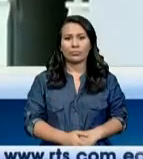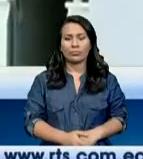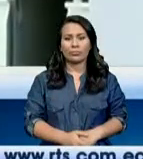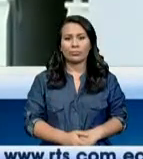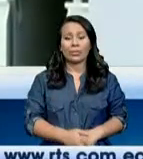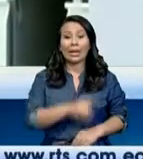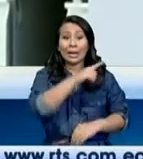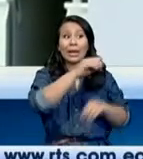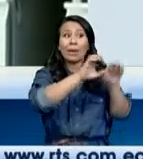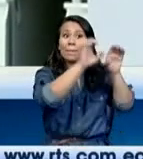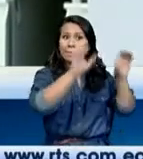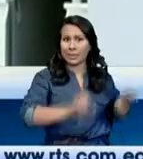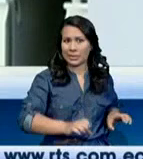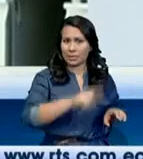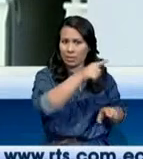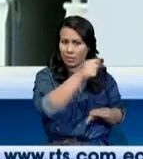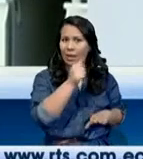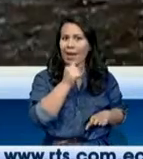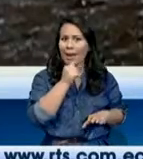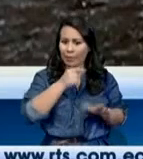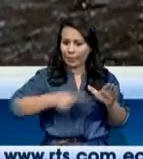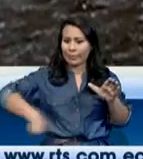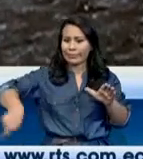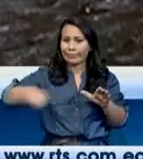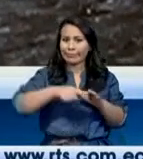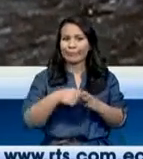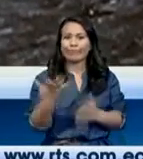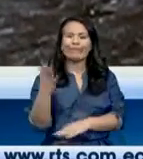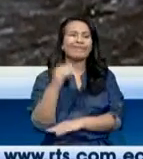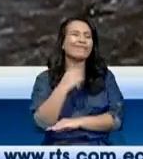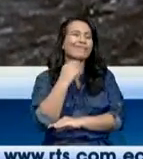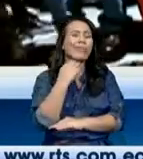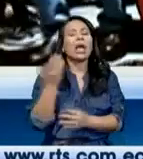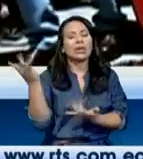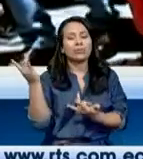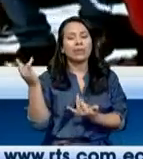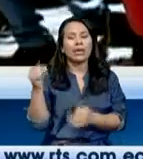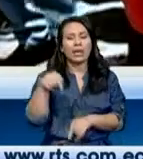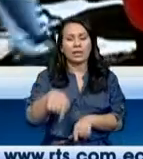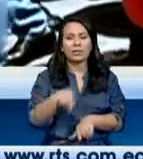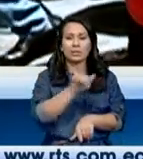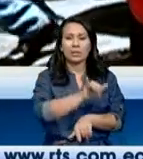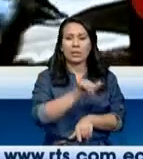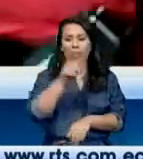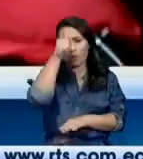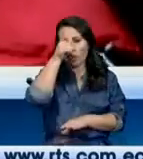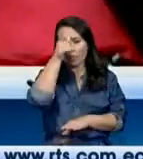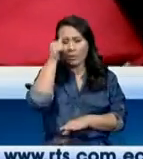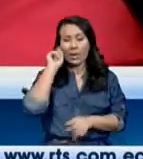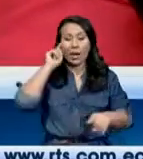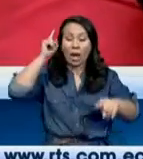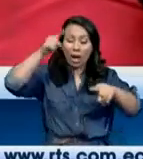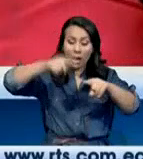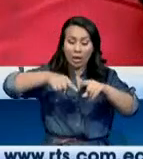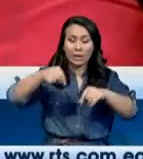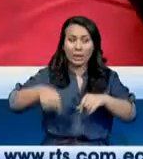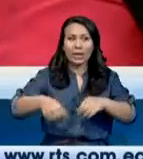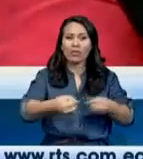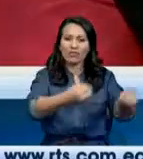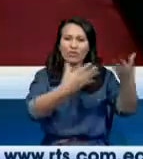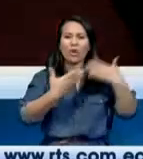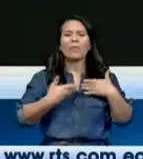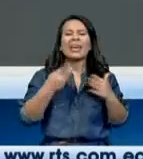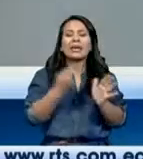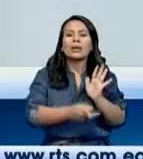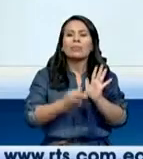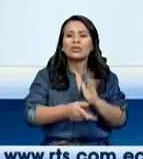La empresa pública metropolitana de agua potable espera hasta fines de esta semana contar con el informe técnico de lo ocurrido en el sector de San